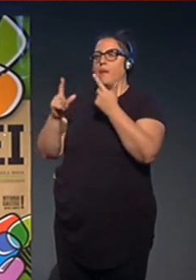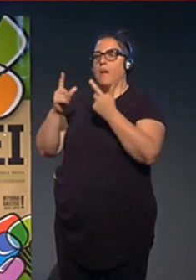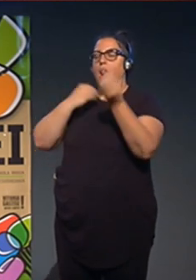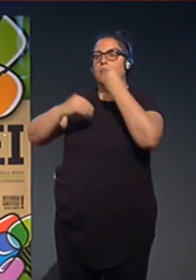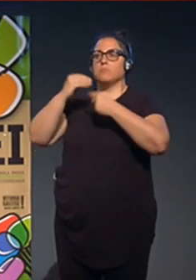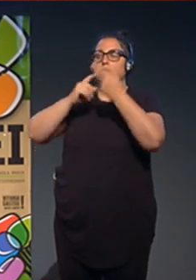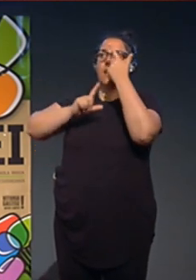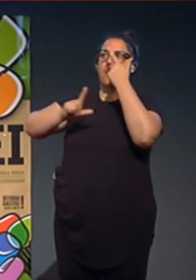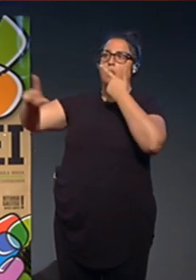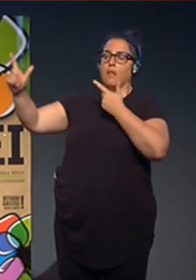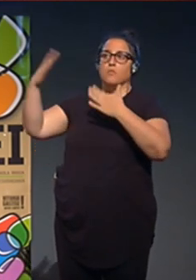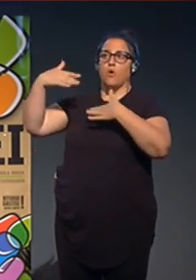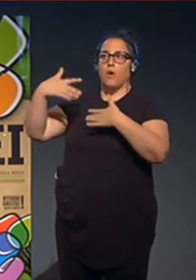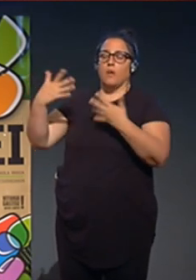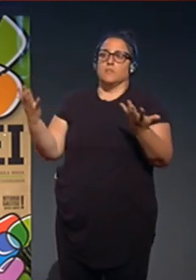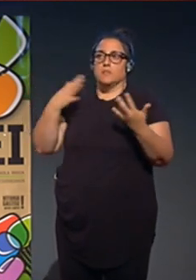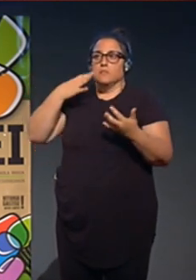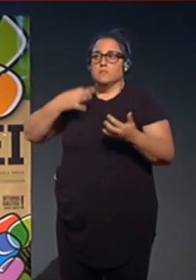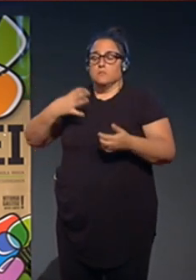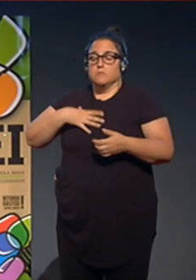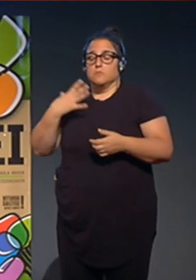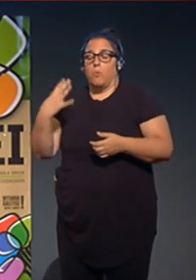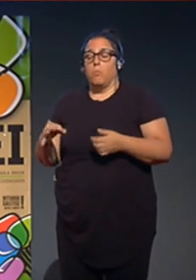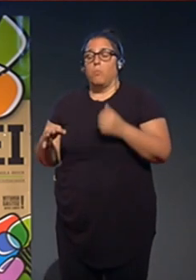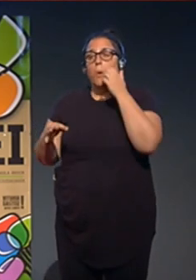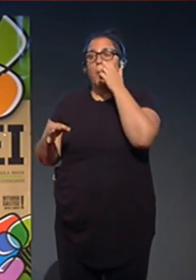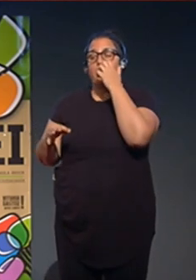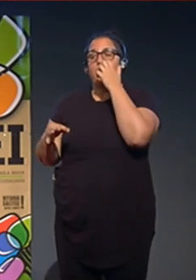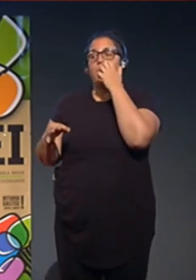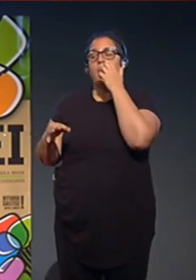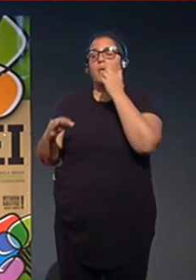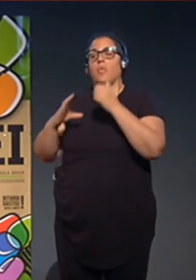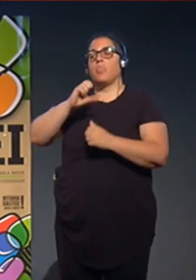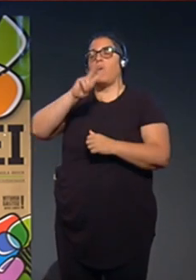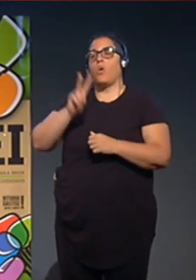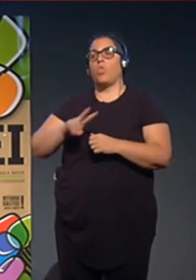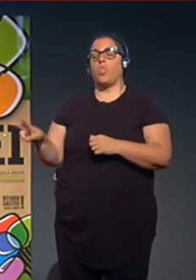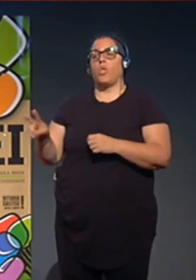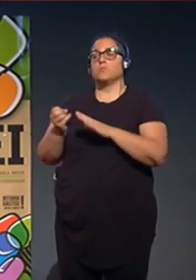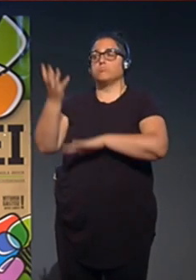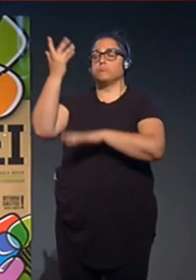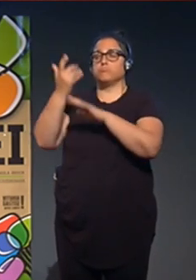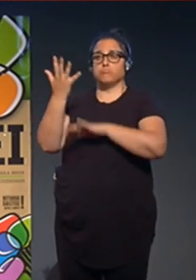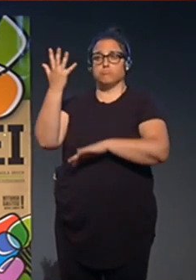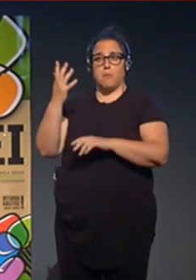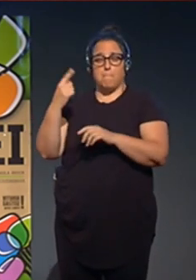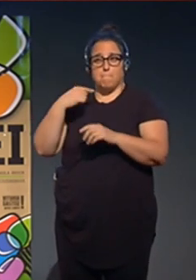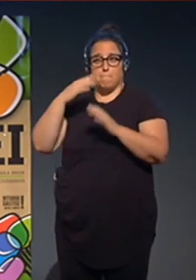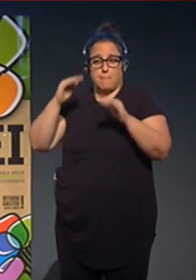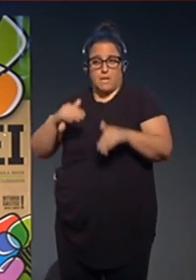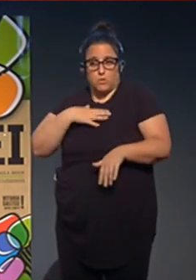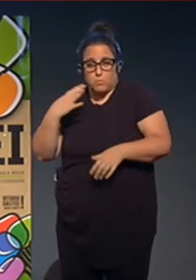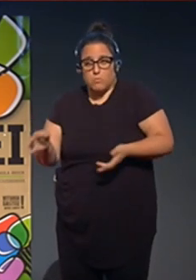alimentos Pues realmente sería factible el el expulsar menos CO2 a la atmósfera fijaros hace unos